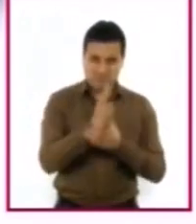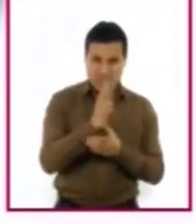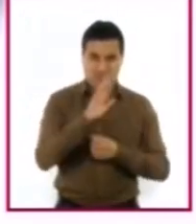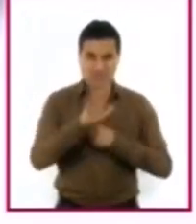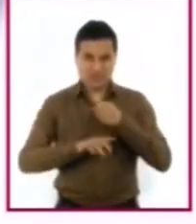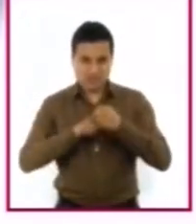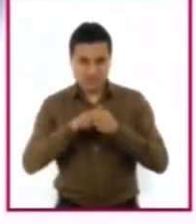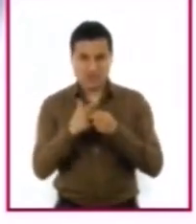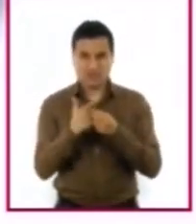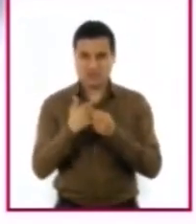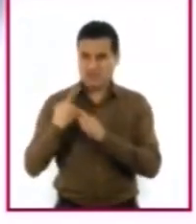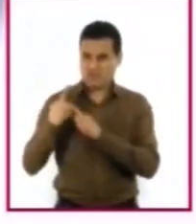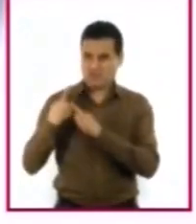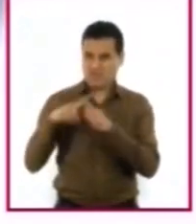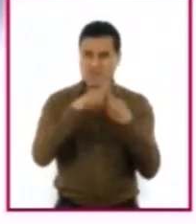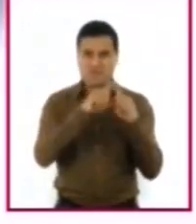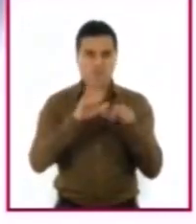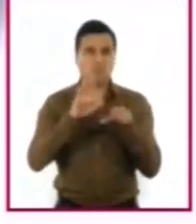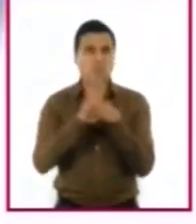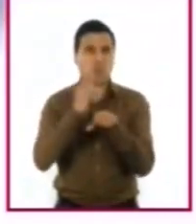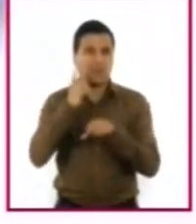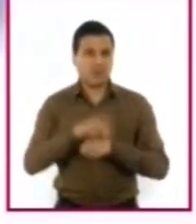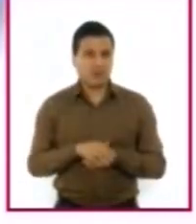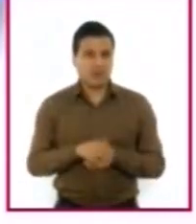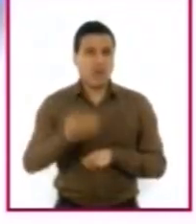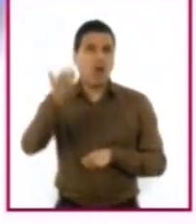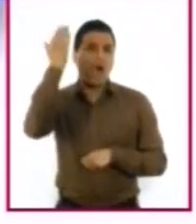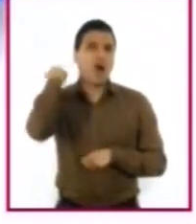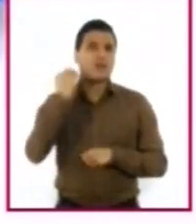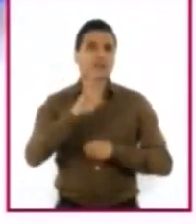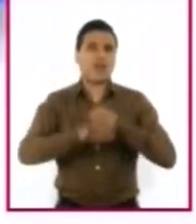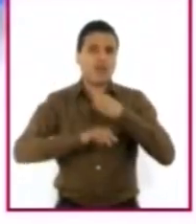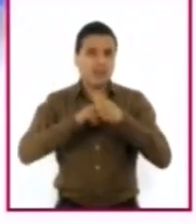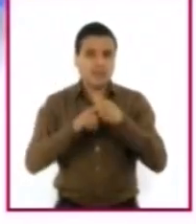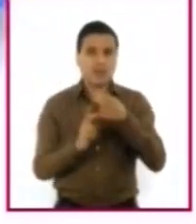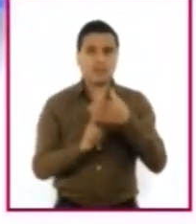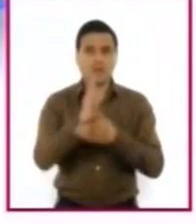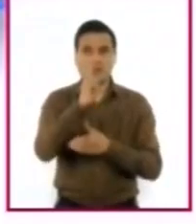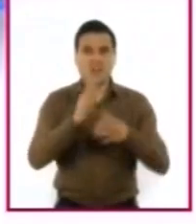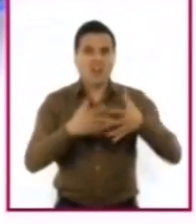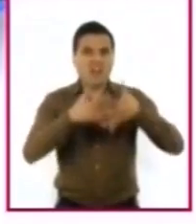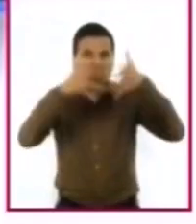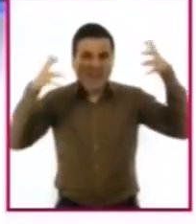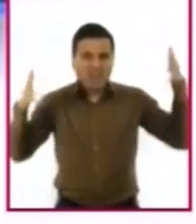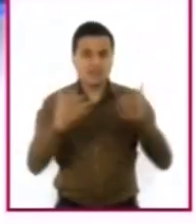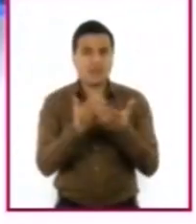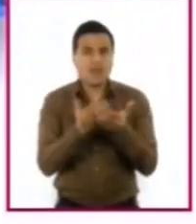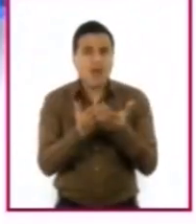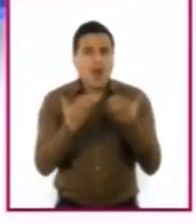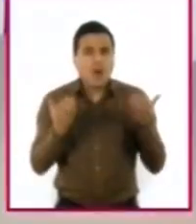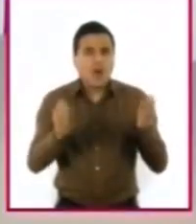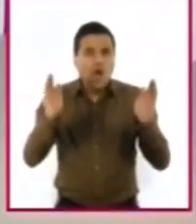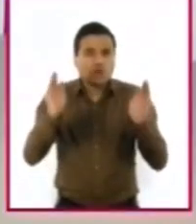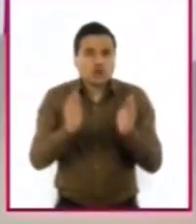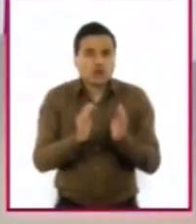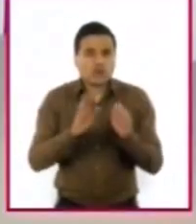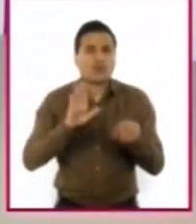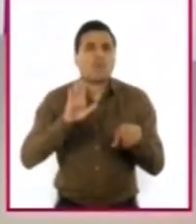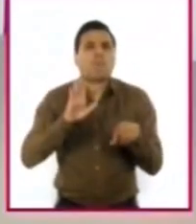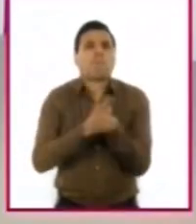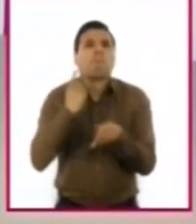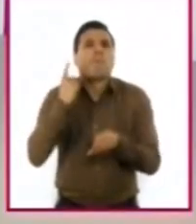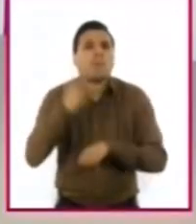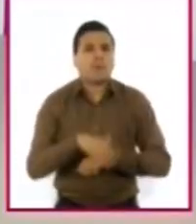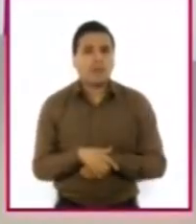por qué algunas de ellas antes eran gigantes y ahora pequeñas, por mencionar algunos ejemplos.